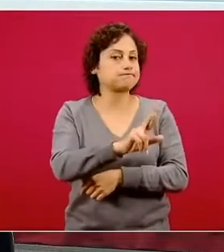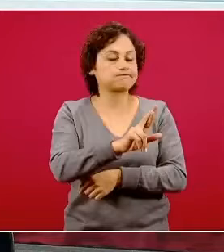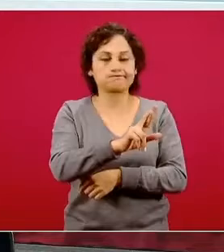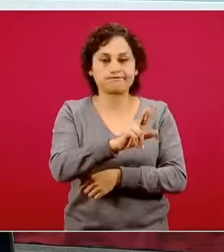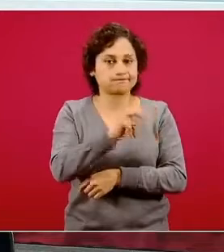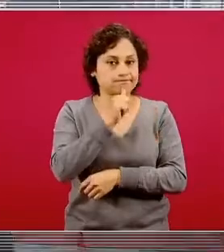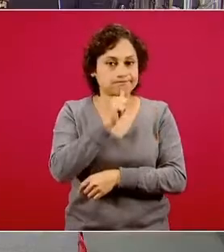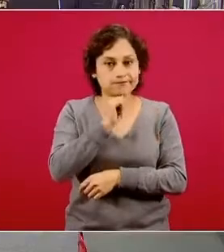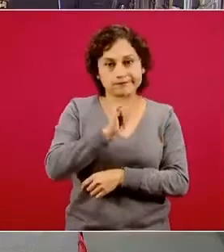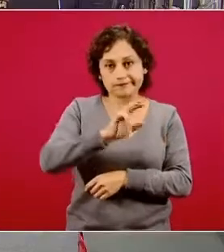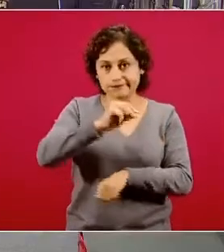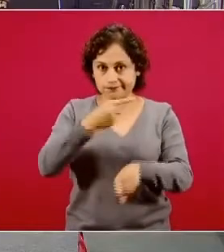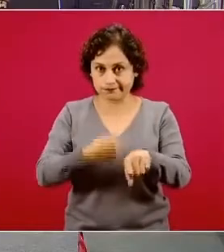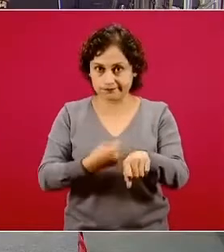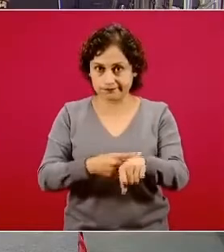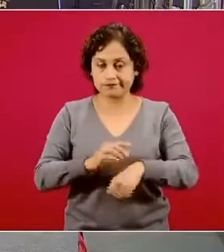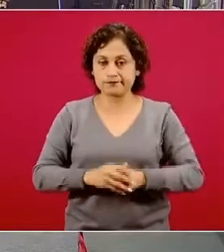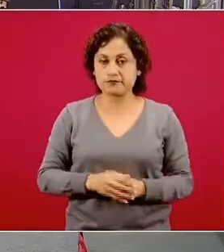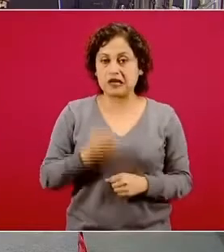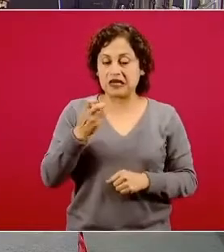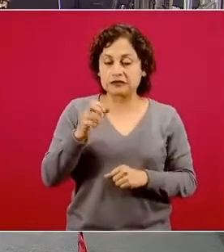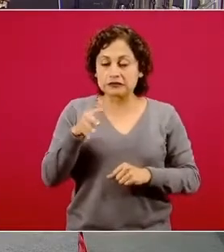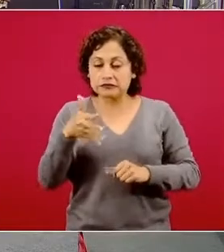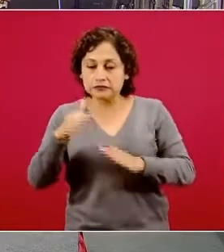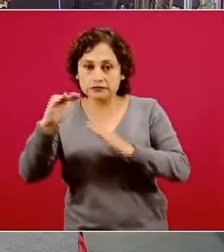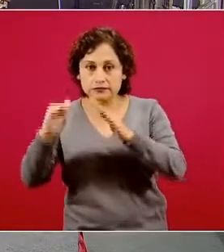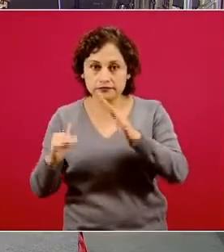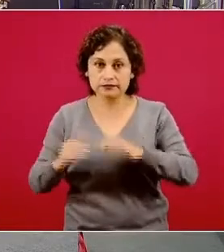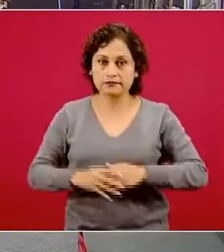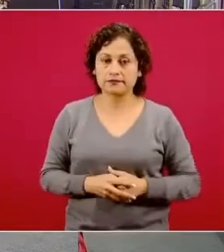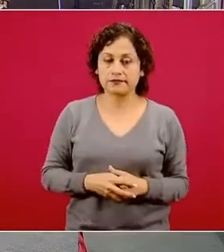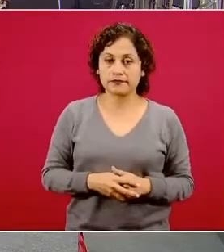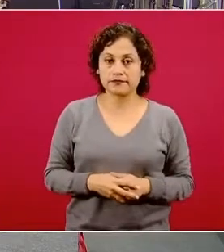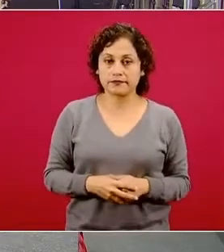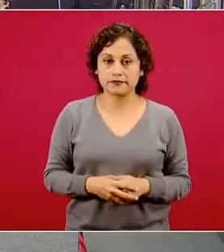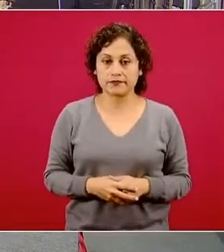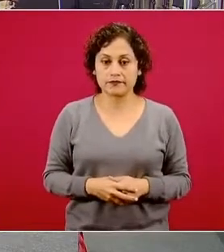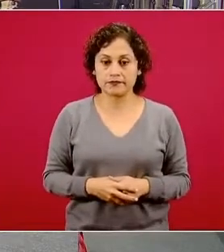ir más a la baja. La siguiente, por favor.